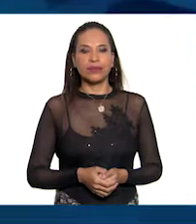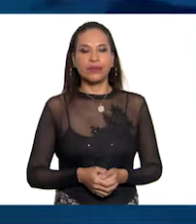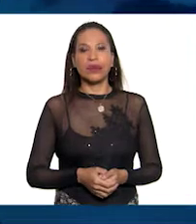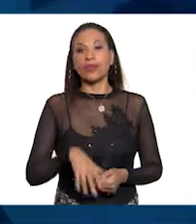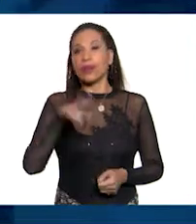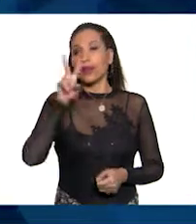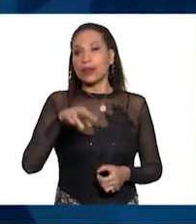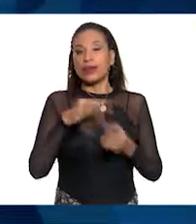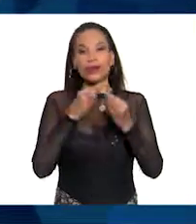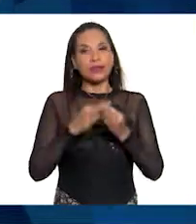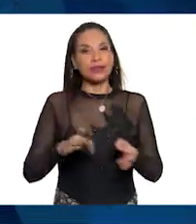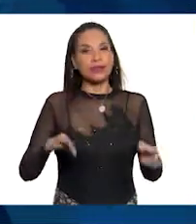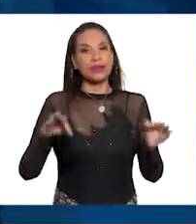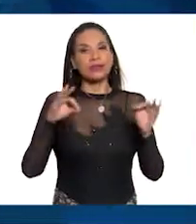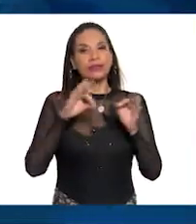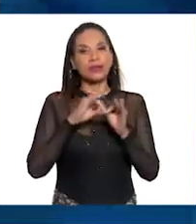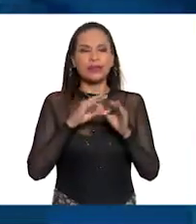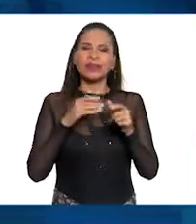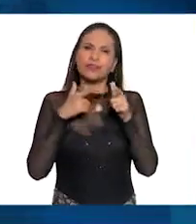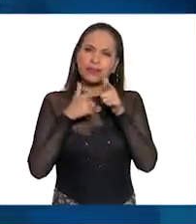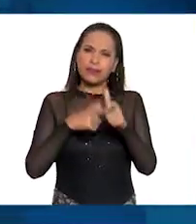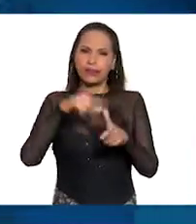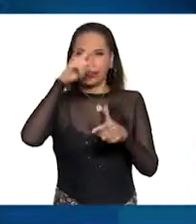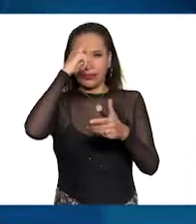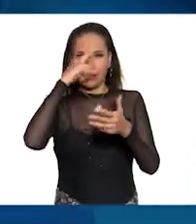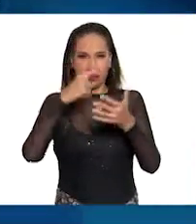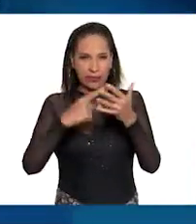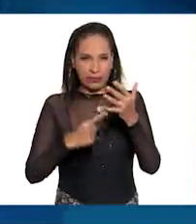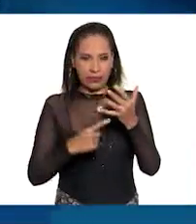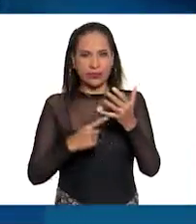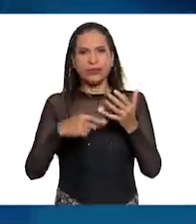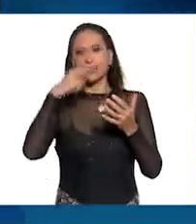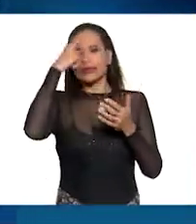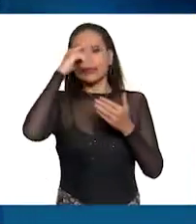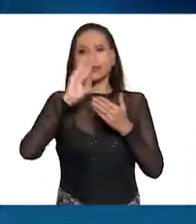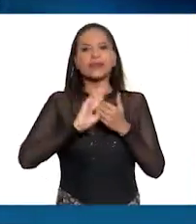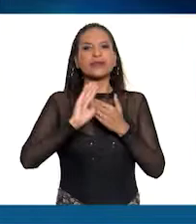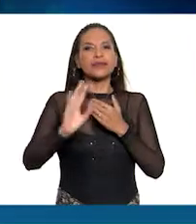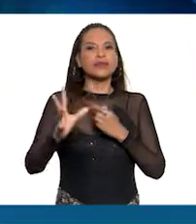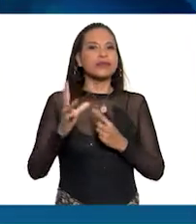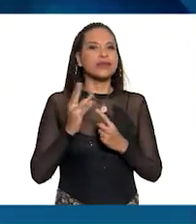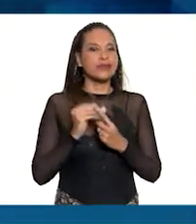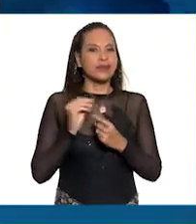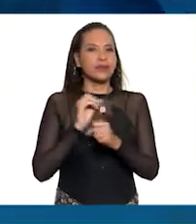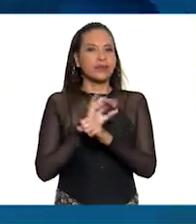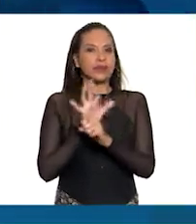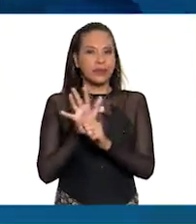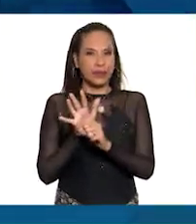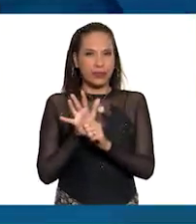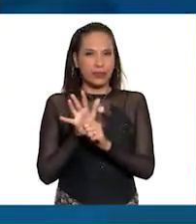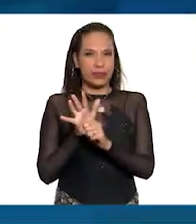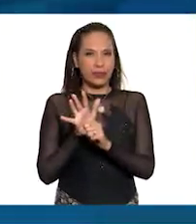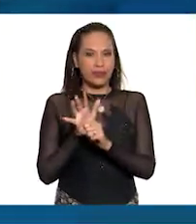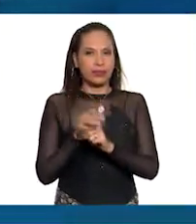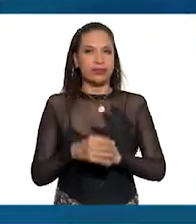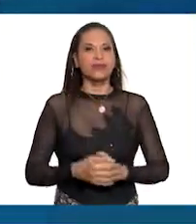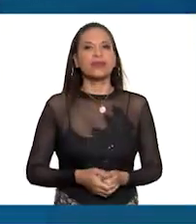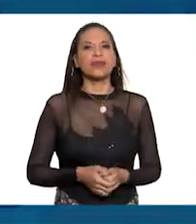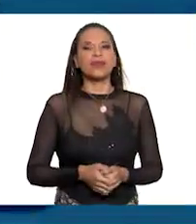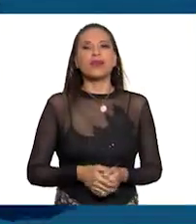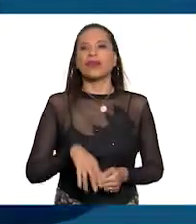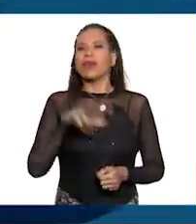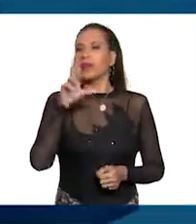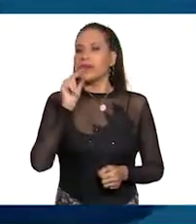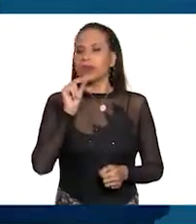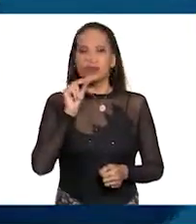Es muy importante continuar con las recomendaciones para evitar contagios de COVID. Trata de